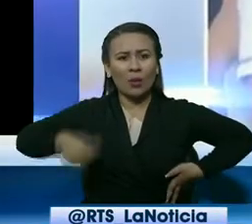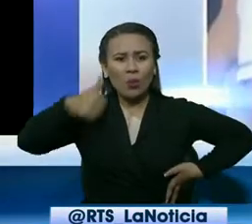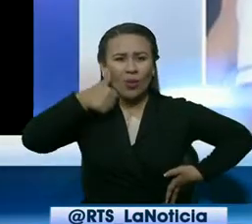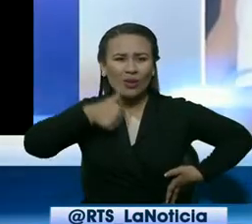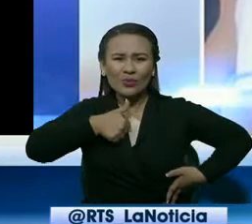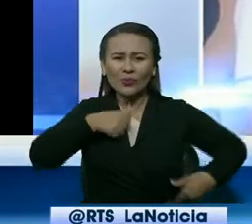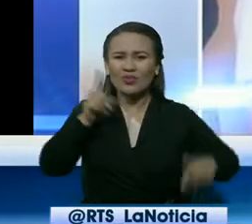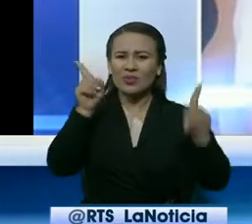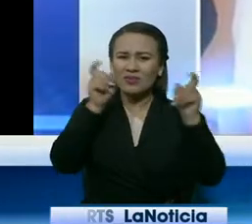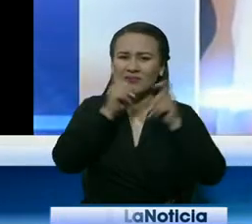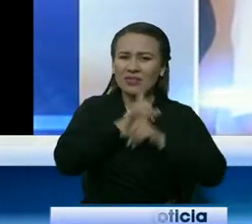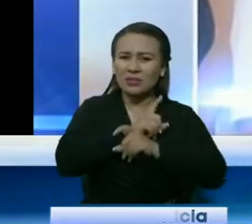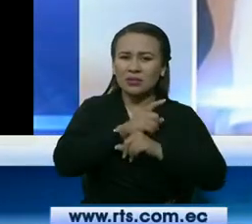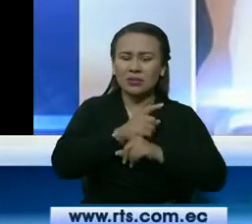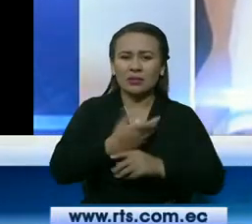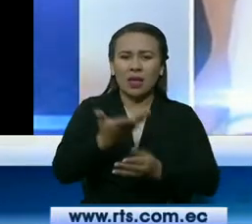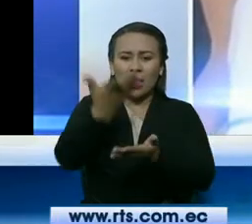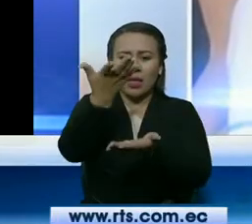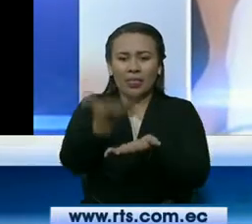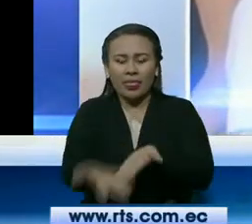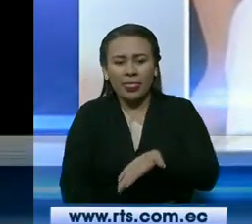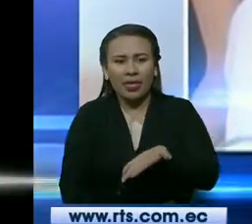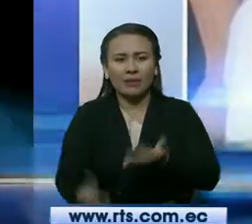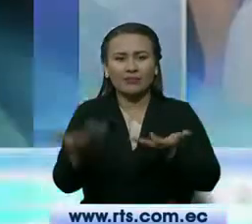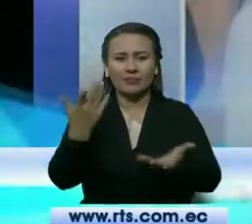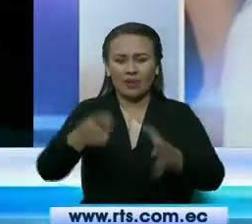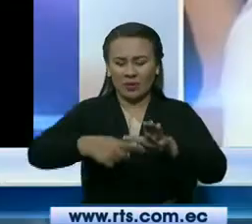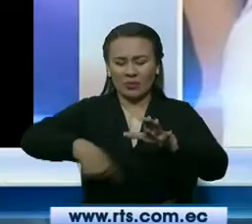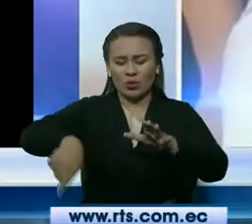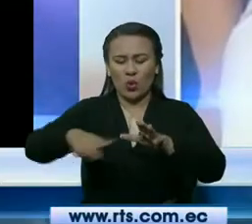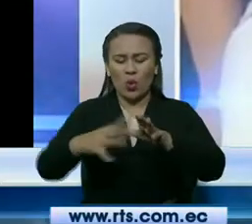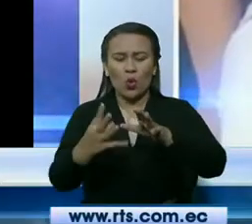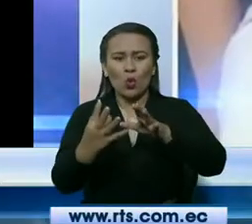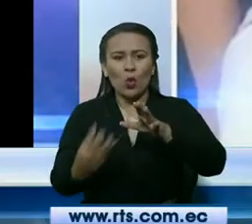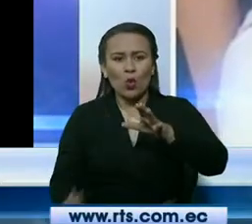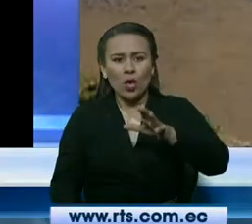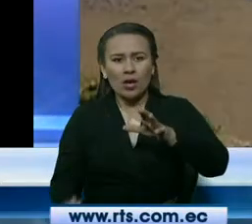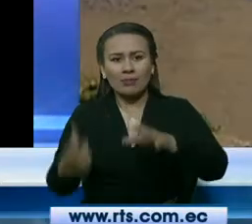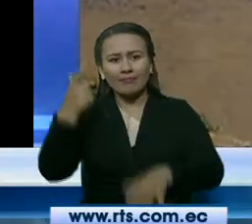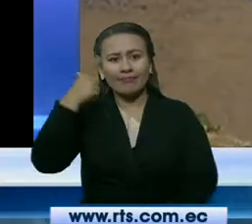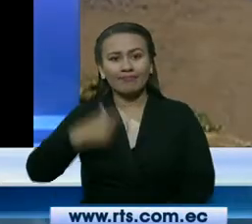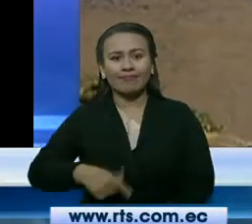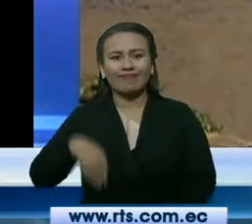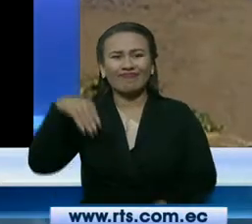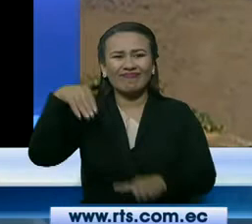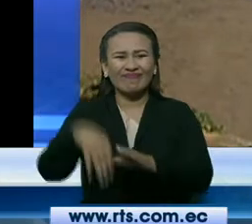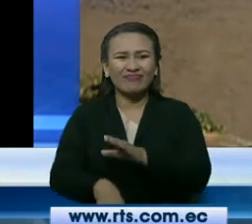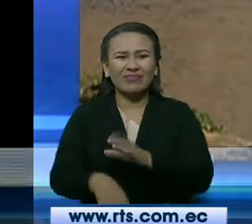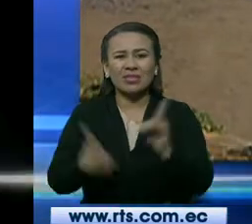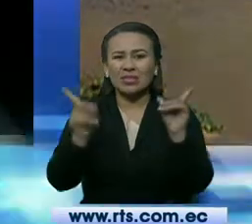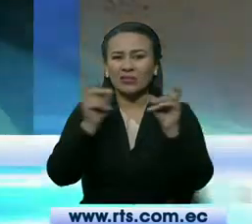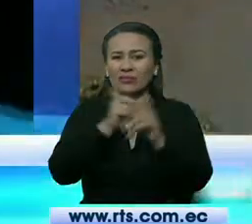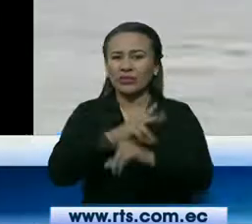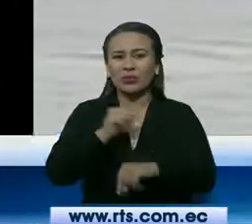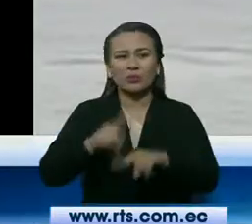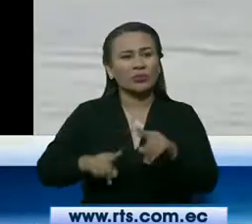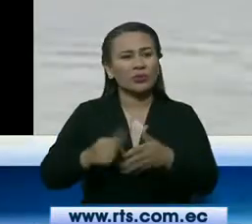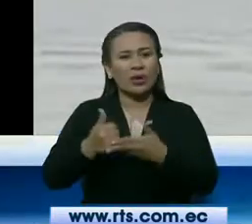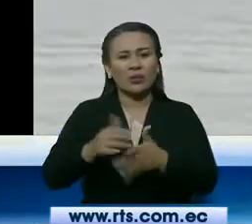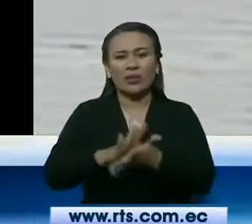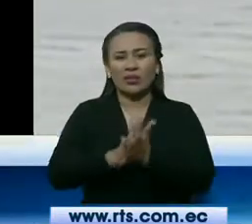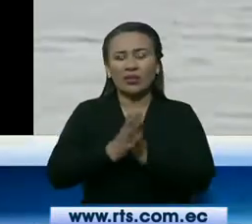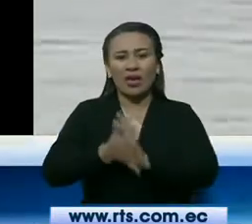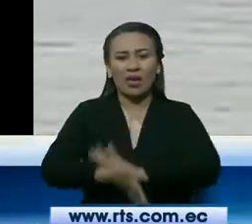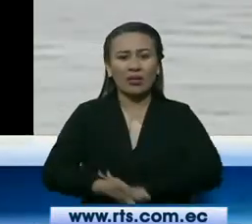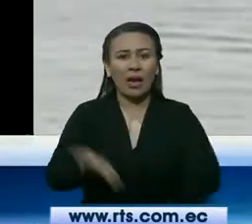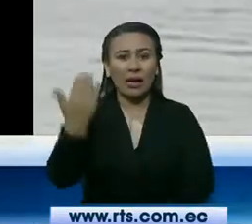No se pudo, o sea, hay una revés abajo, dice que como que lo chupa a la persona. Ya, pues no pudieron hacer nada. Desde el